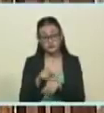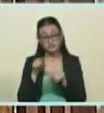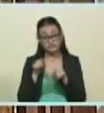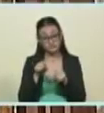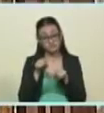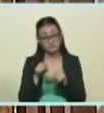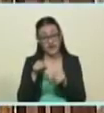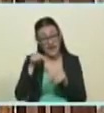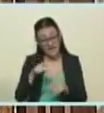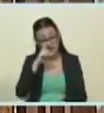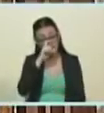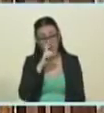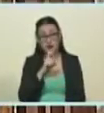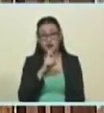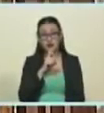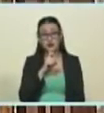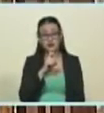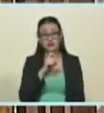debe este año